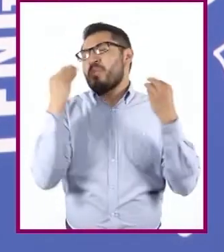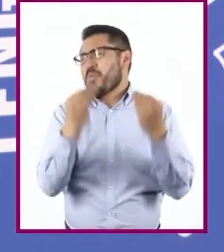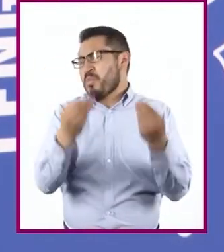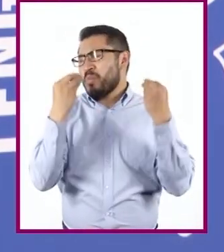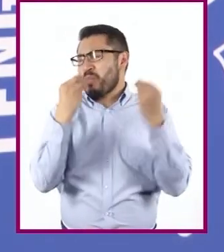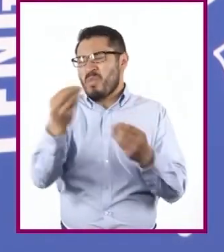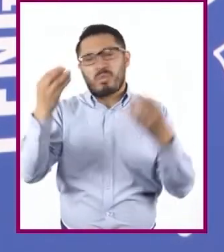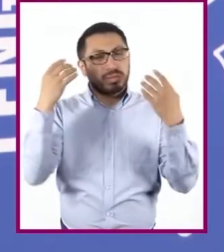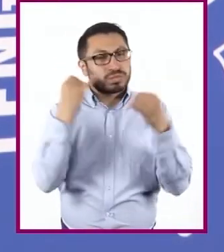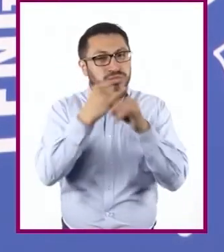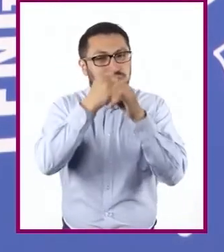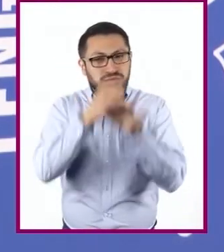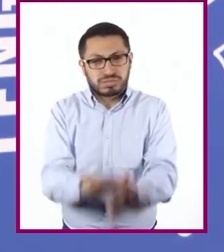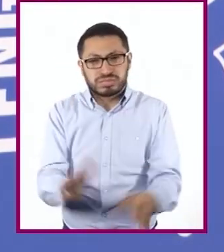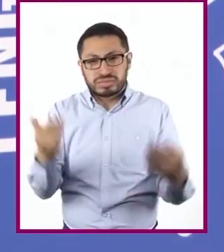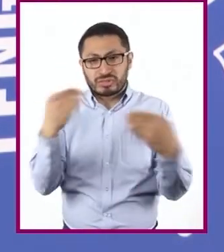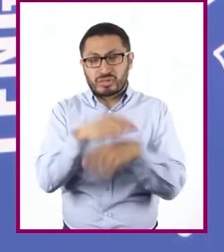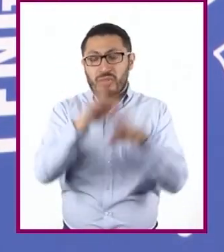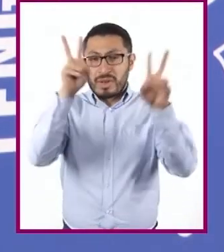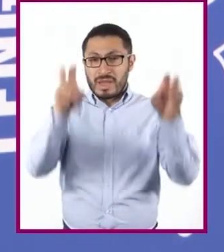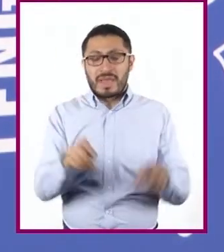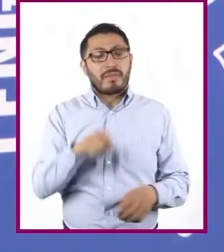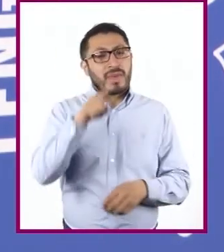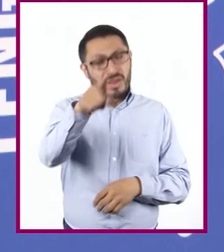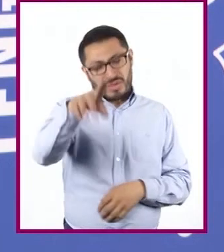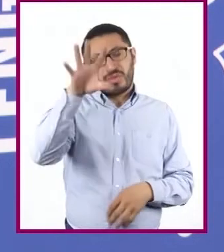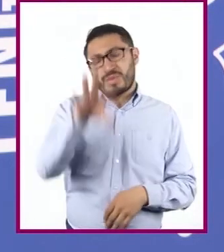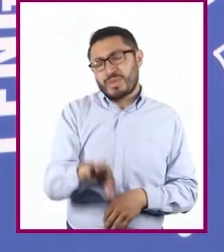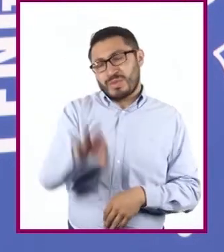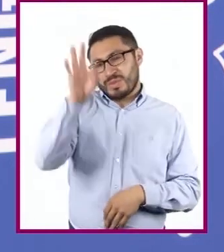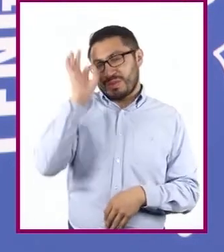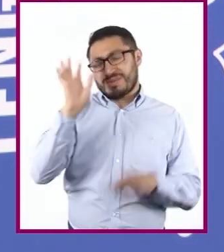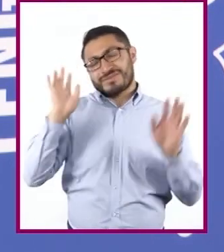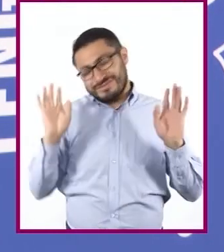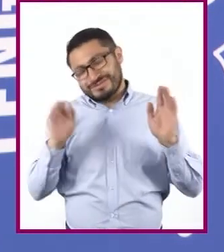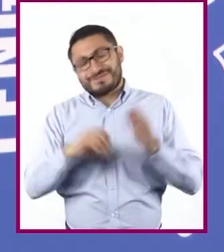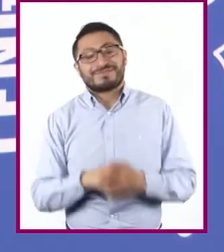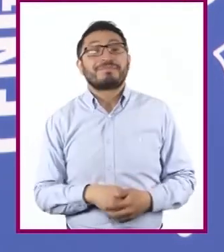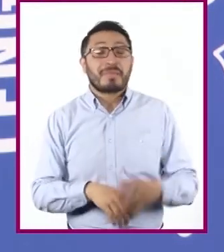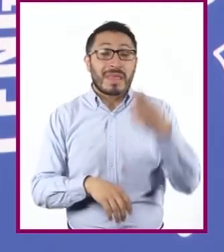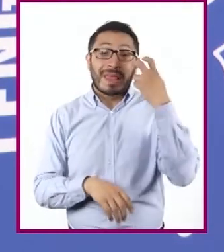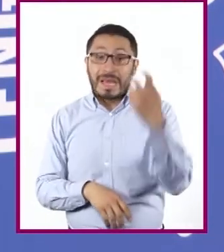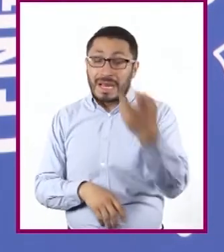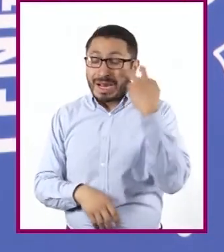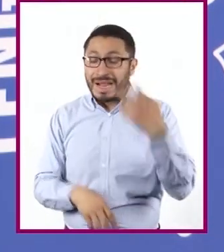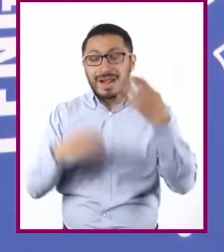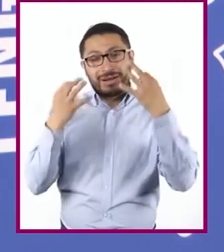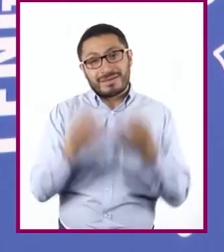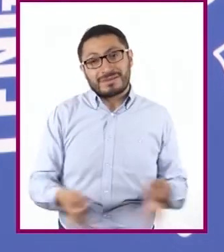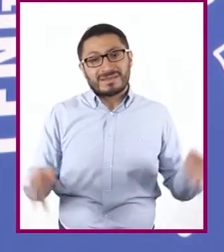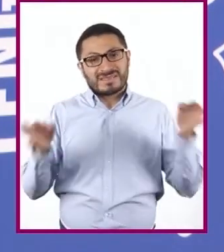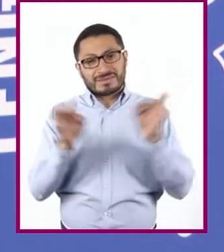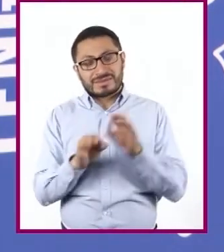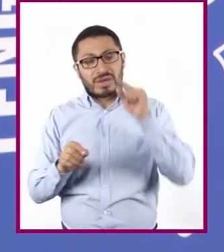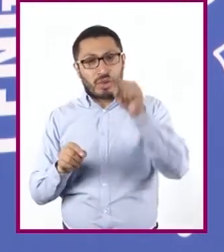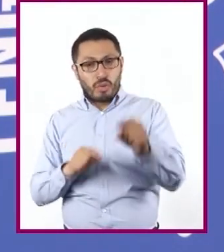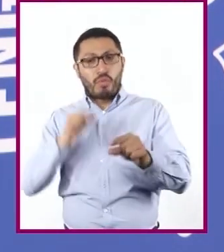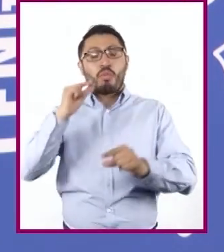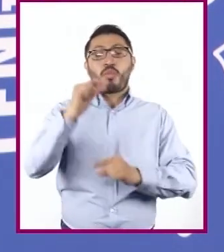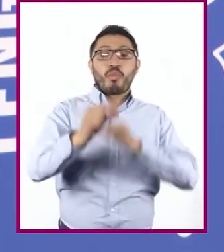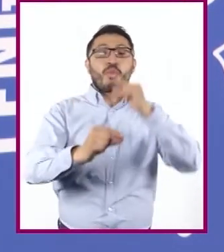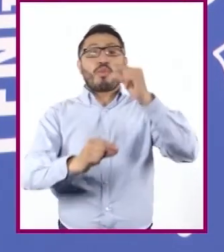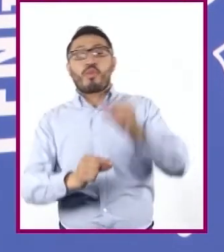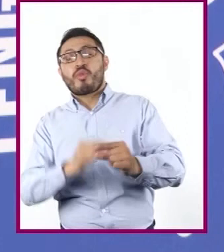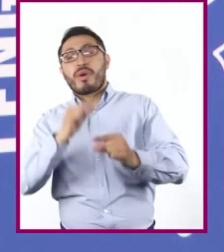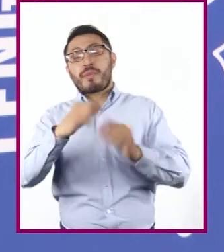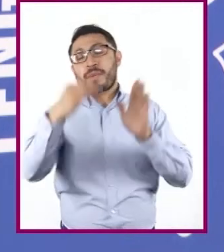bastante contenido del tema de investigación que ustedes eligieron. Por eso, es importante realizar paso a paso